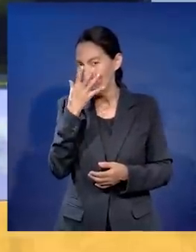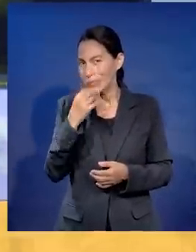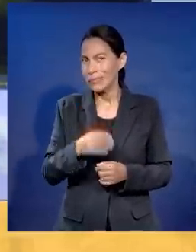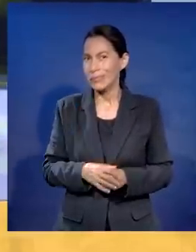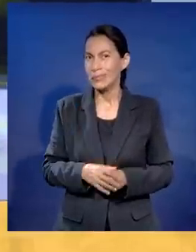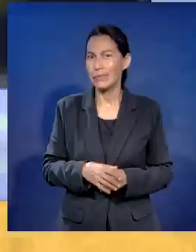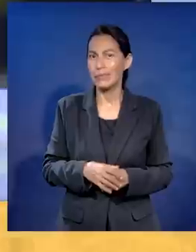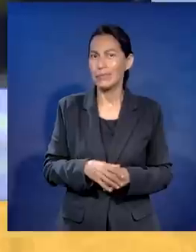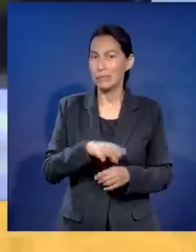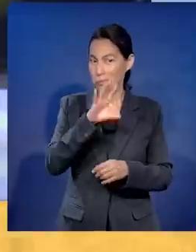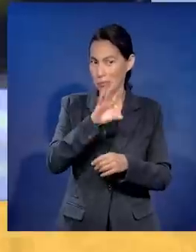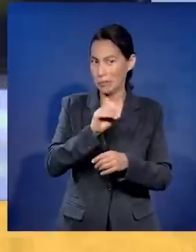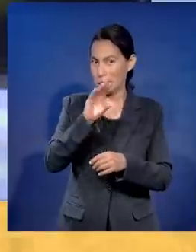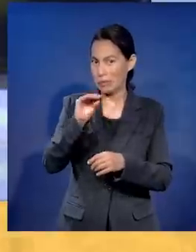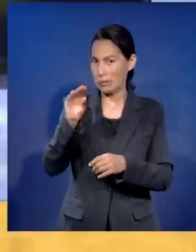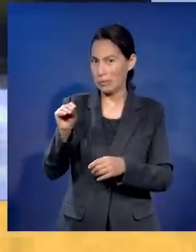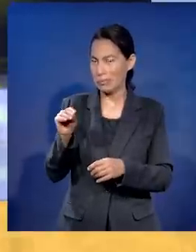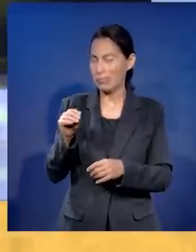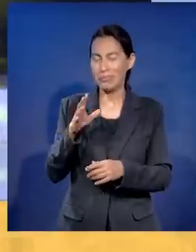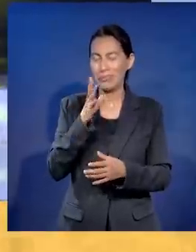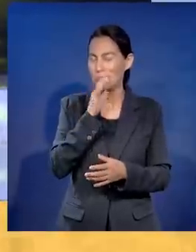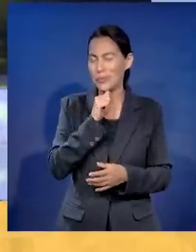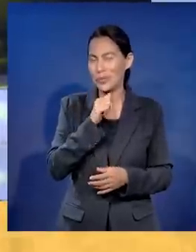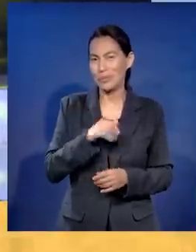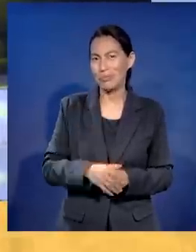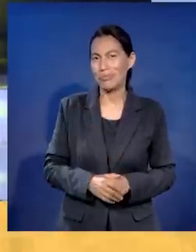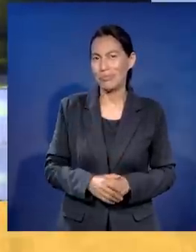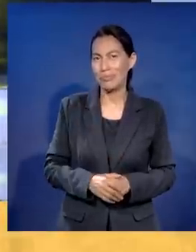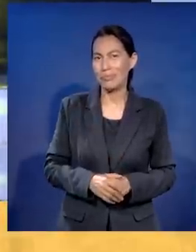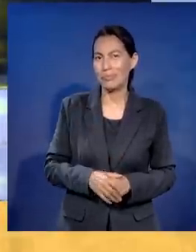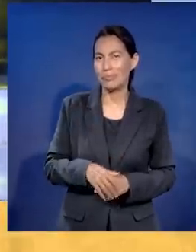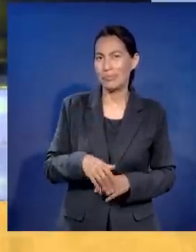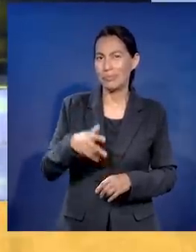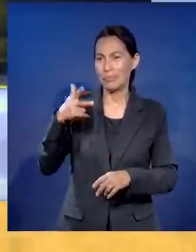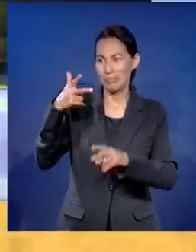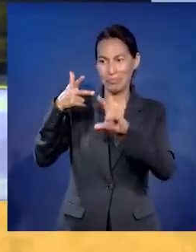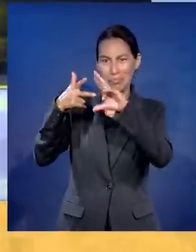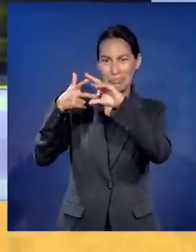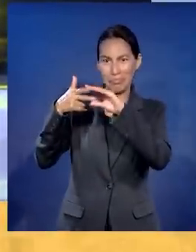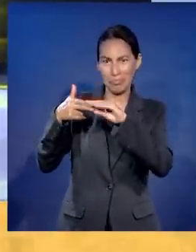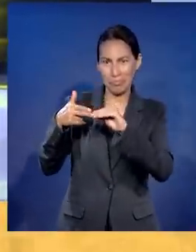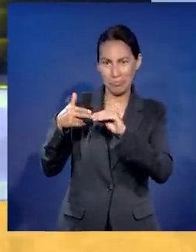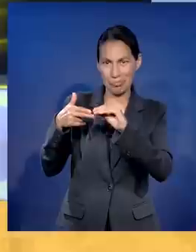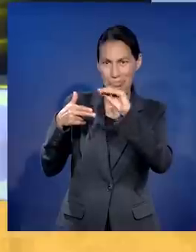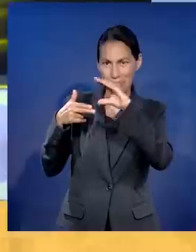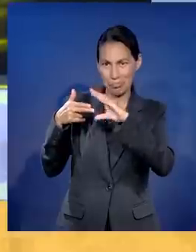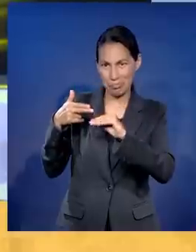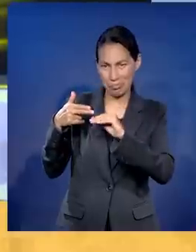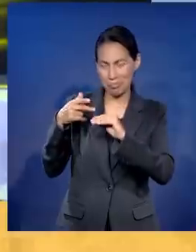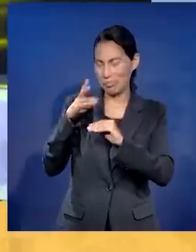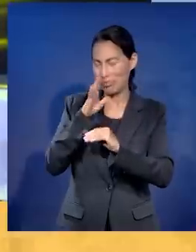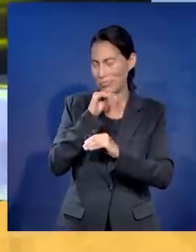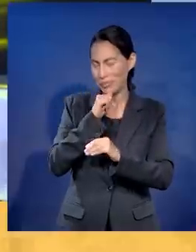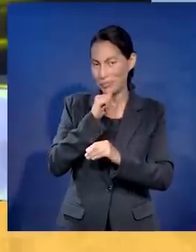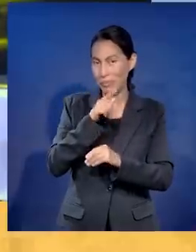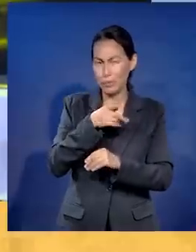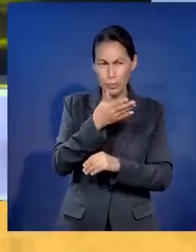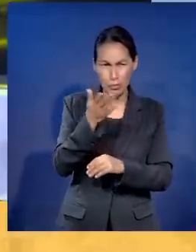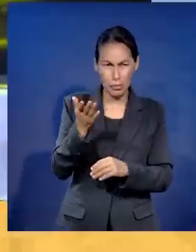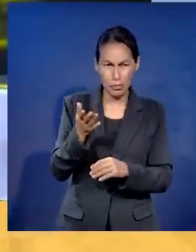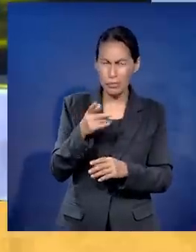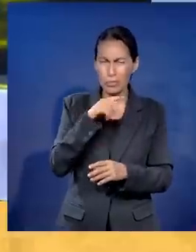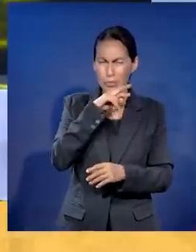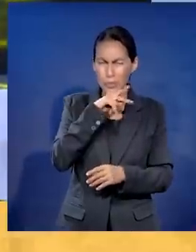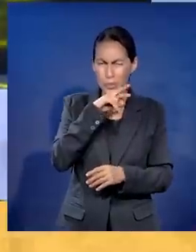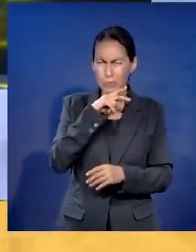cámara no las podrán Apagar no no pueden ya me dijeron que no pueden pero no dejes que eso te